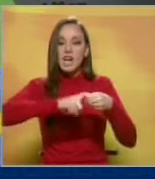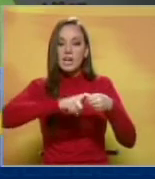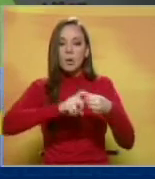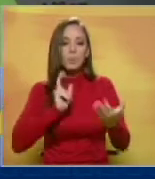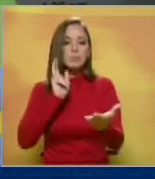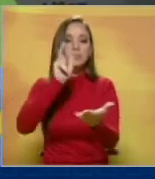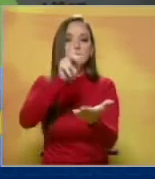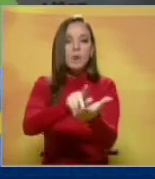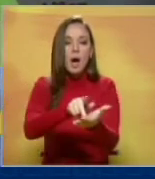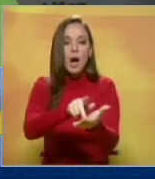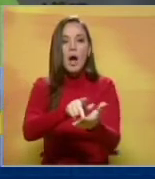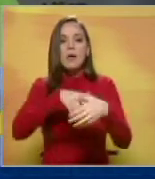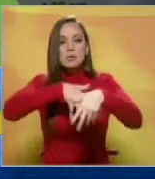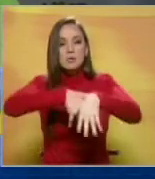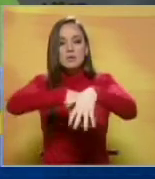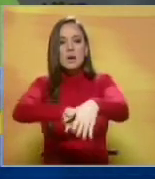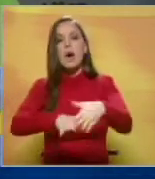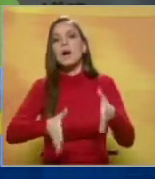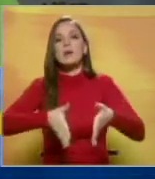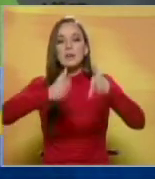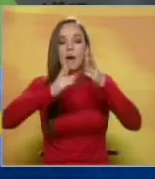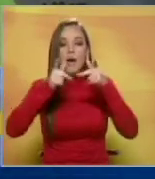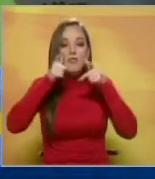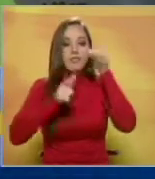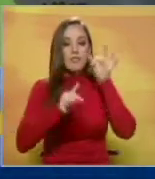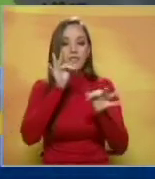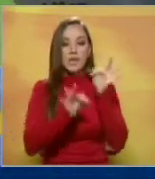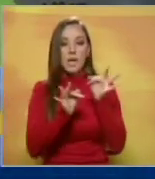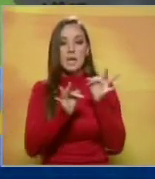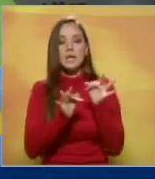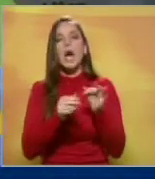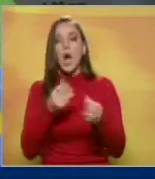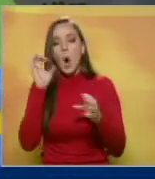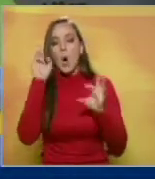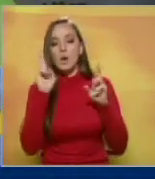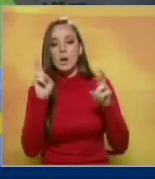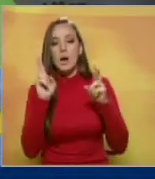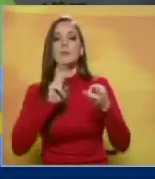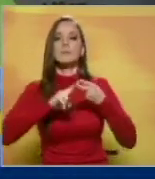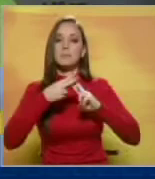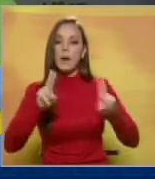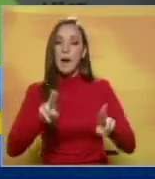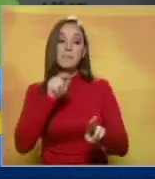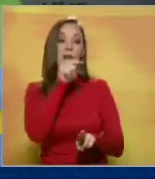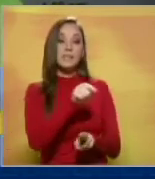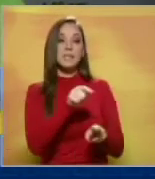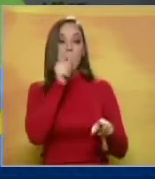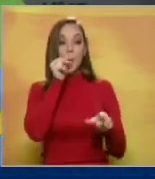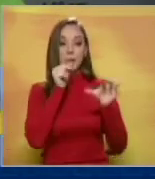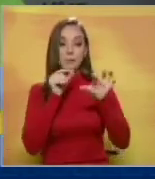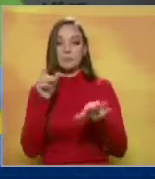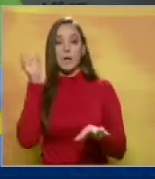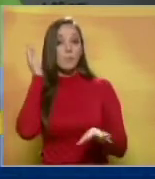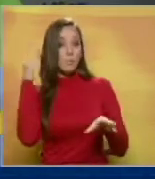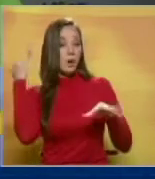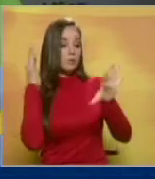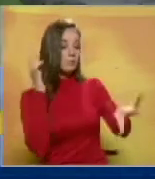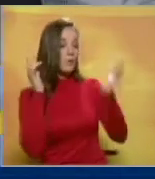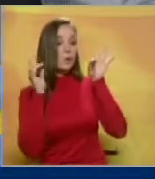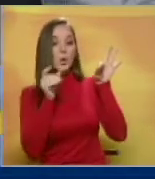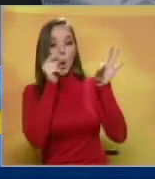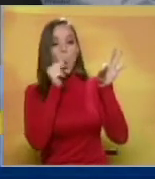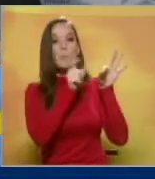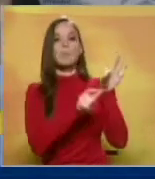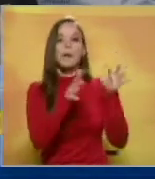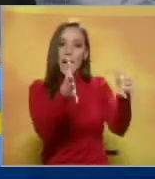con destino hacia la fiscalía general de la república se dé en sana paz allí serán atendidos por un fiscal que comisionó la titular del ministerio público